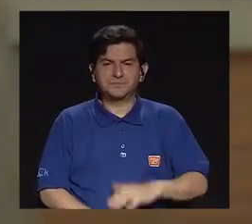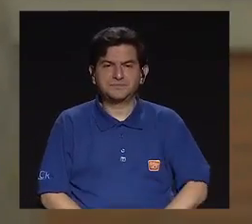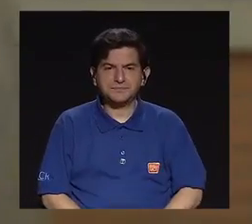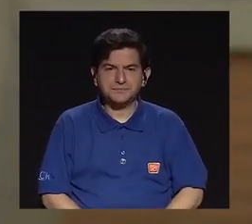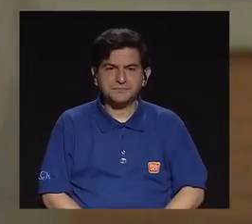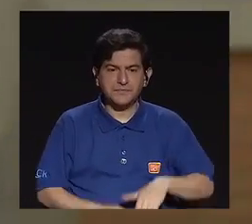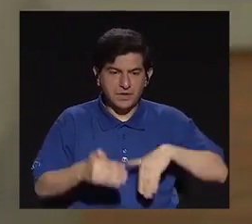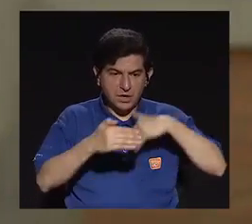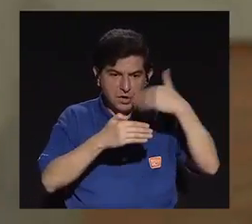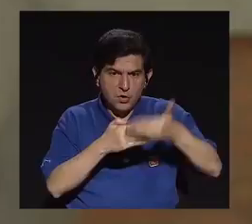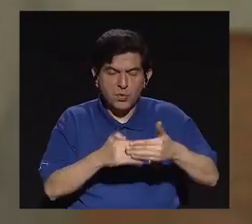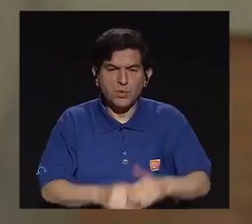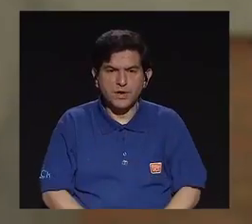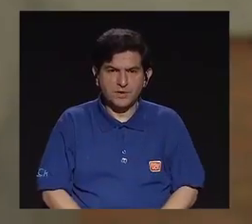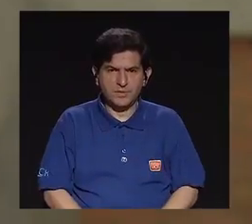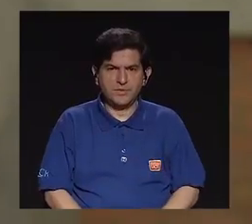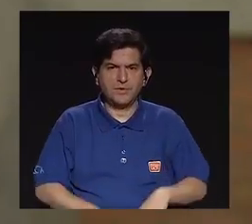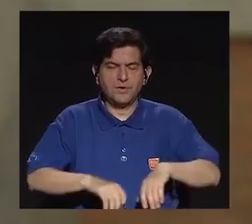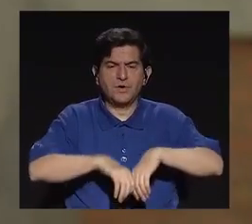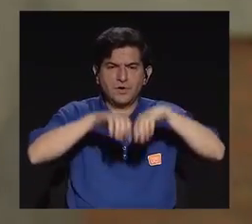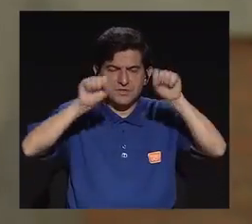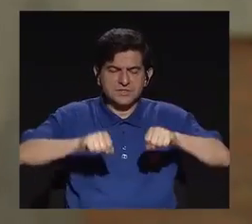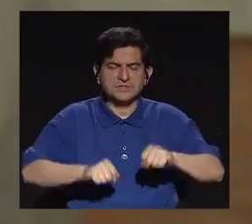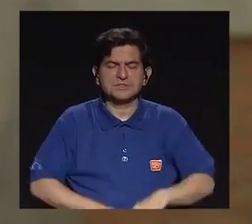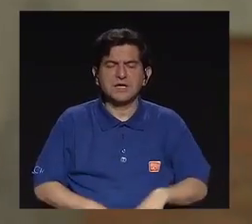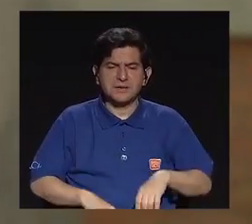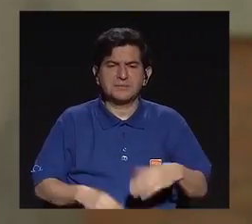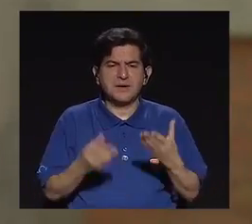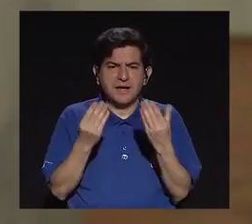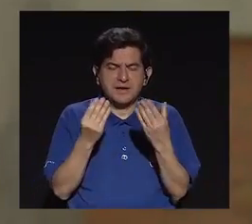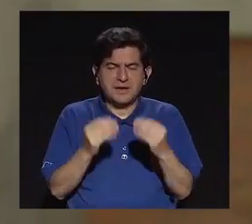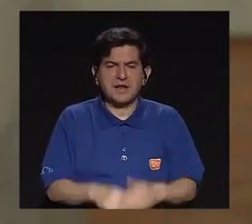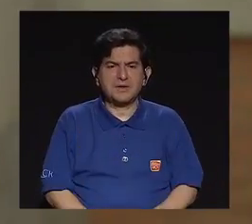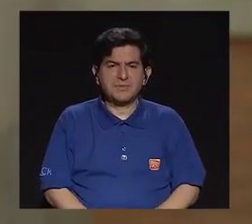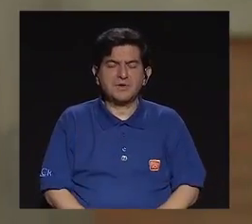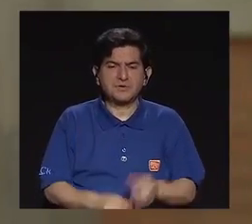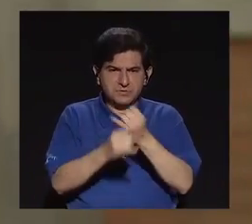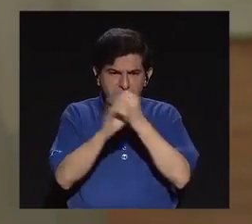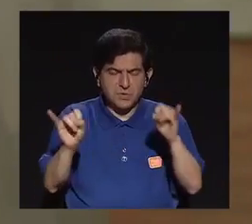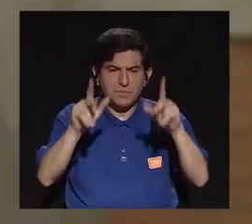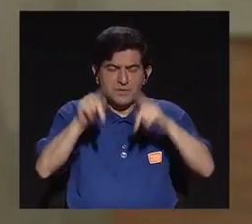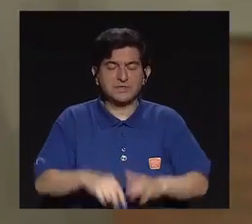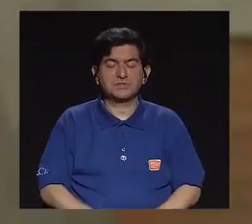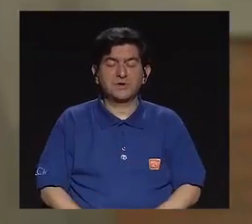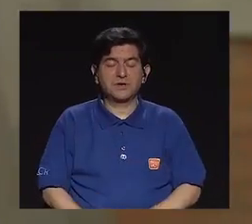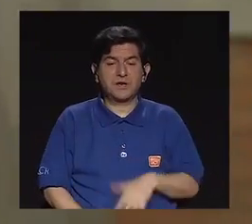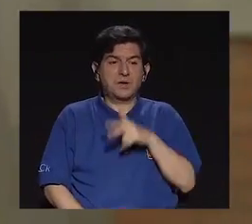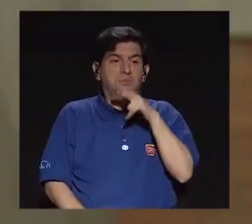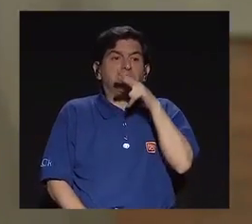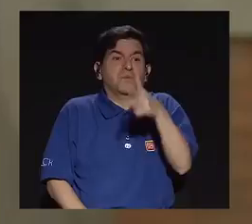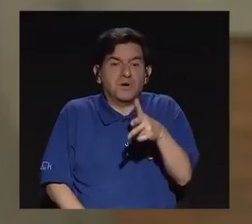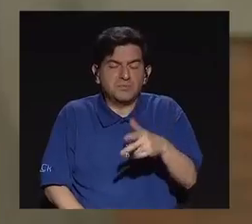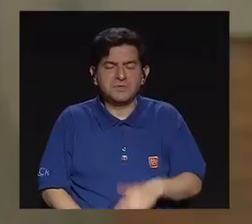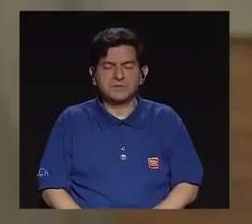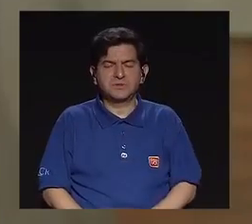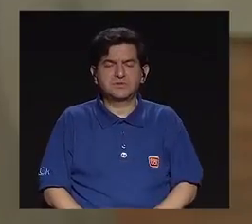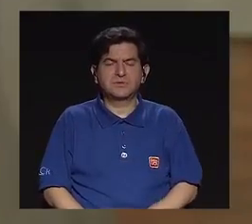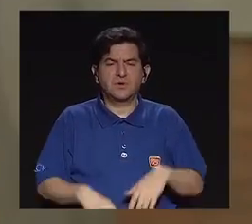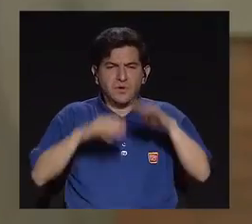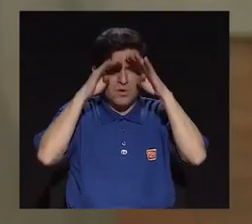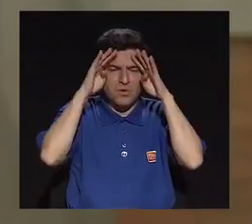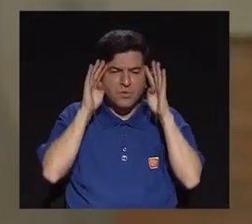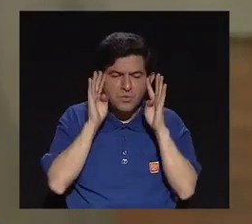vértigo. Después va a ser, se activa el sistema nervioso autónomo, entonces el paciente va a tener náuseas, vómitos, va a tener